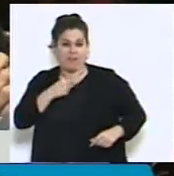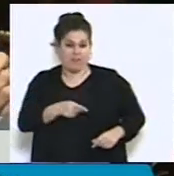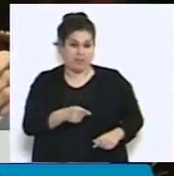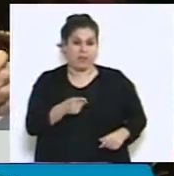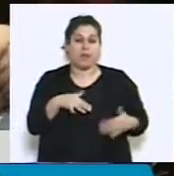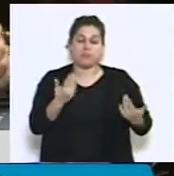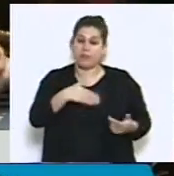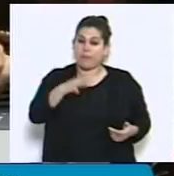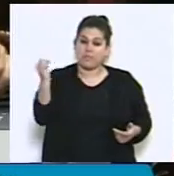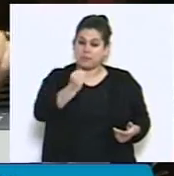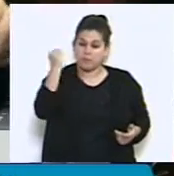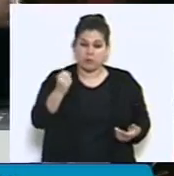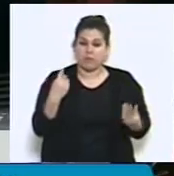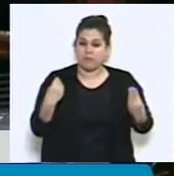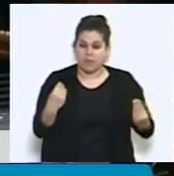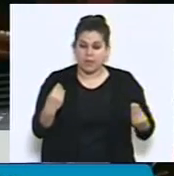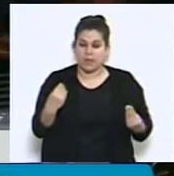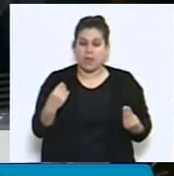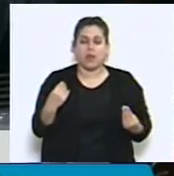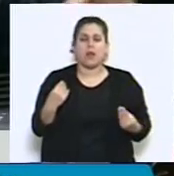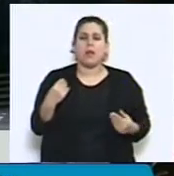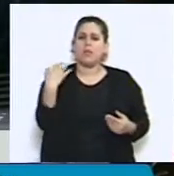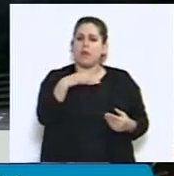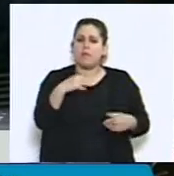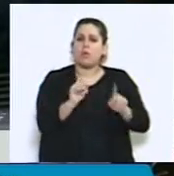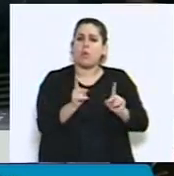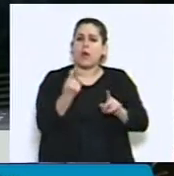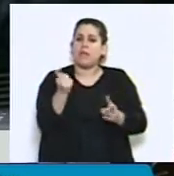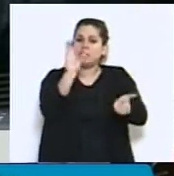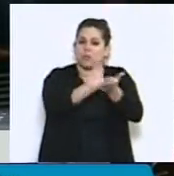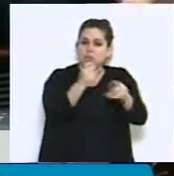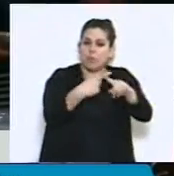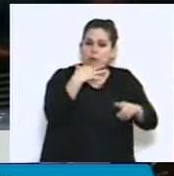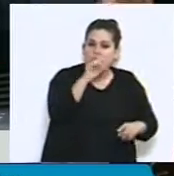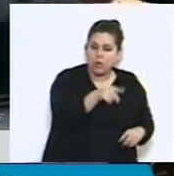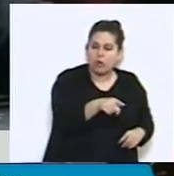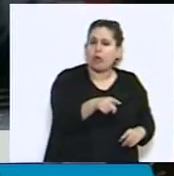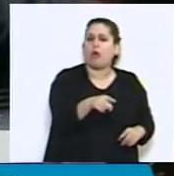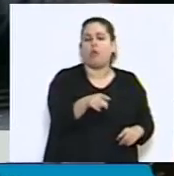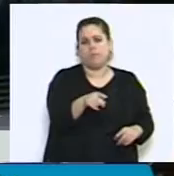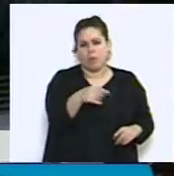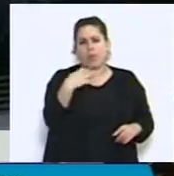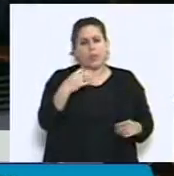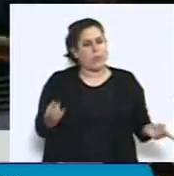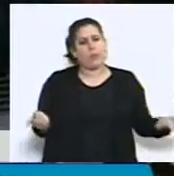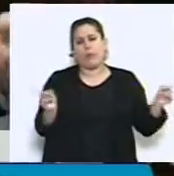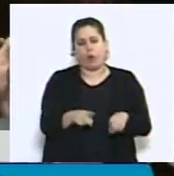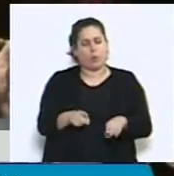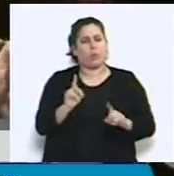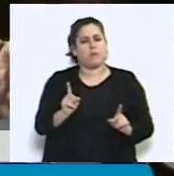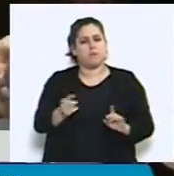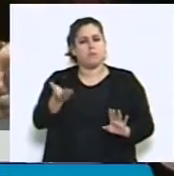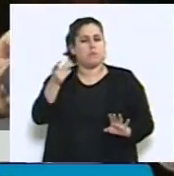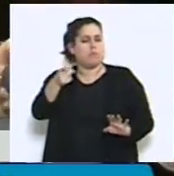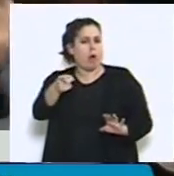más importante, señora Presidenta, es reivindicar a la asignación universal por hijo en el camino de volver a levantar